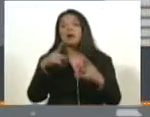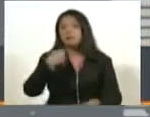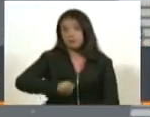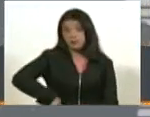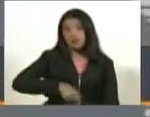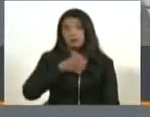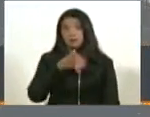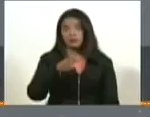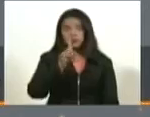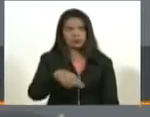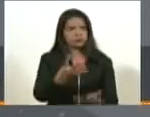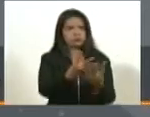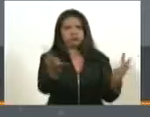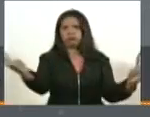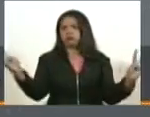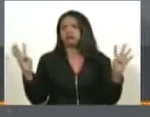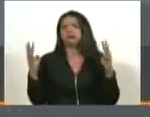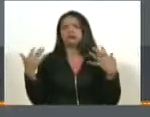presidente.